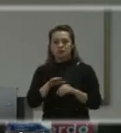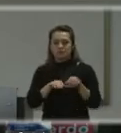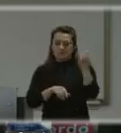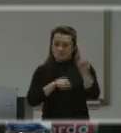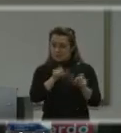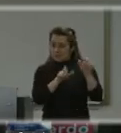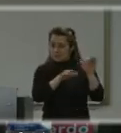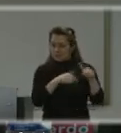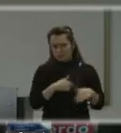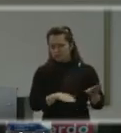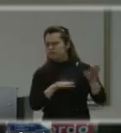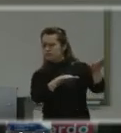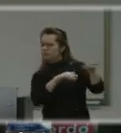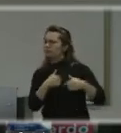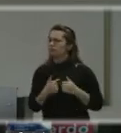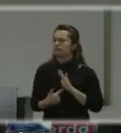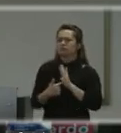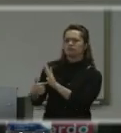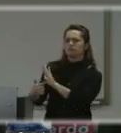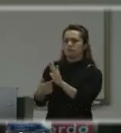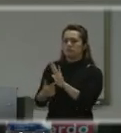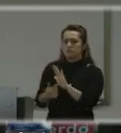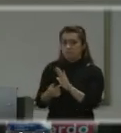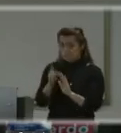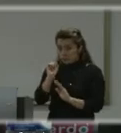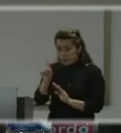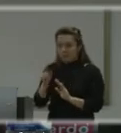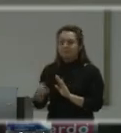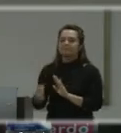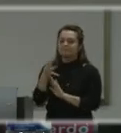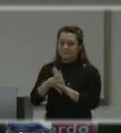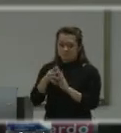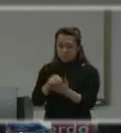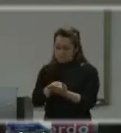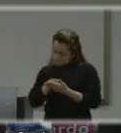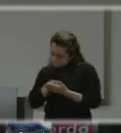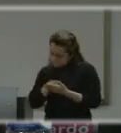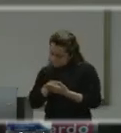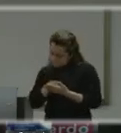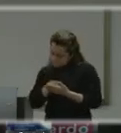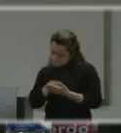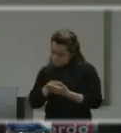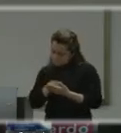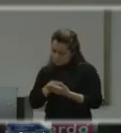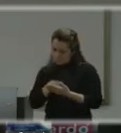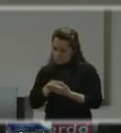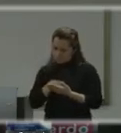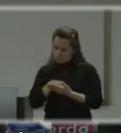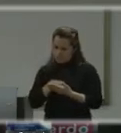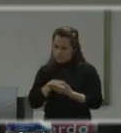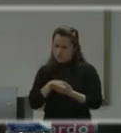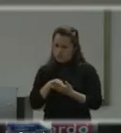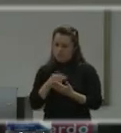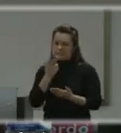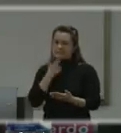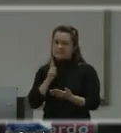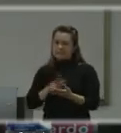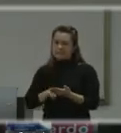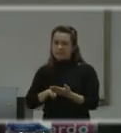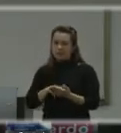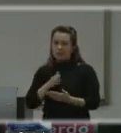con discapacidad, hemos recibido como este formato de demanda o de memorial para iniciar los